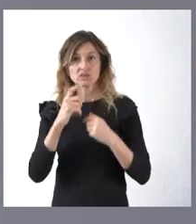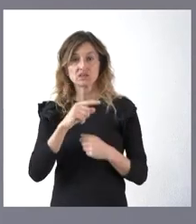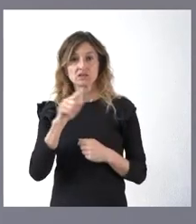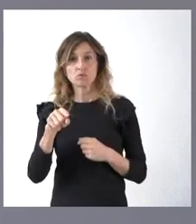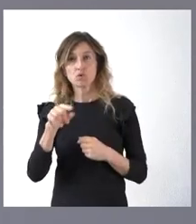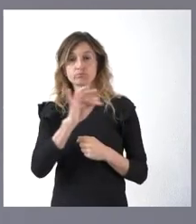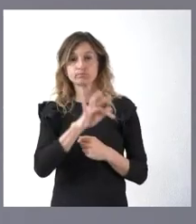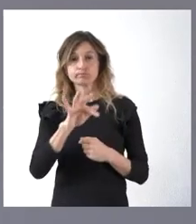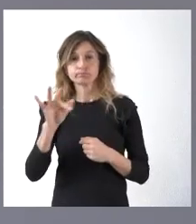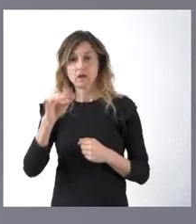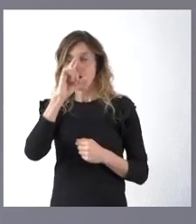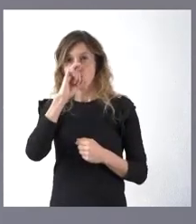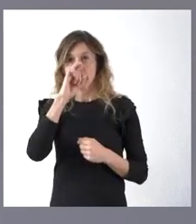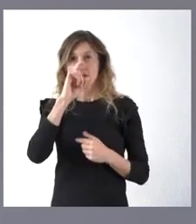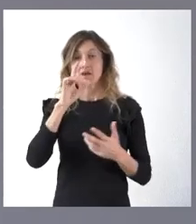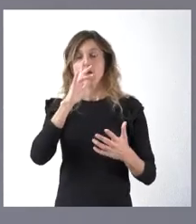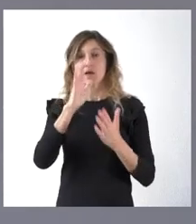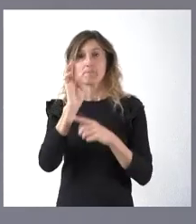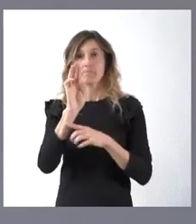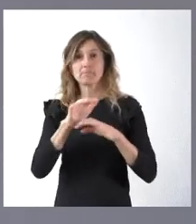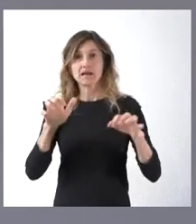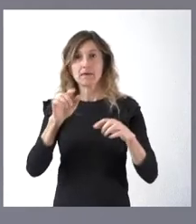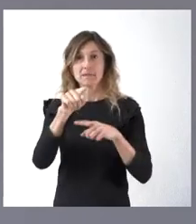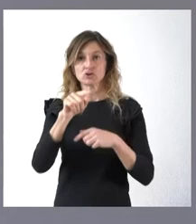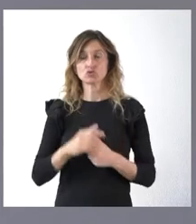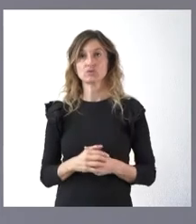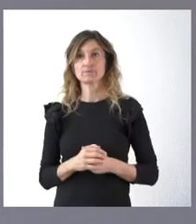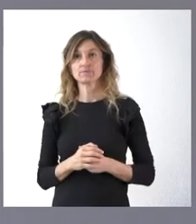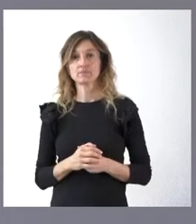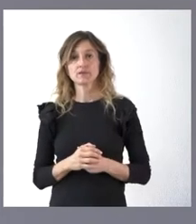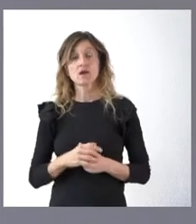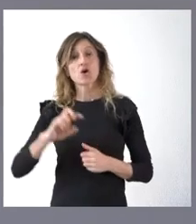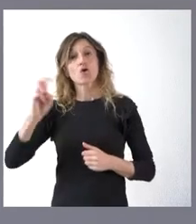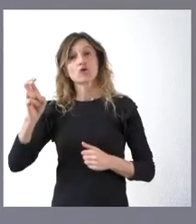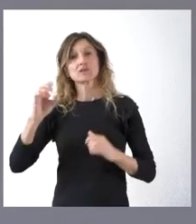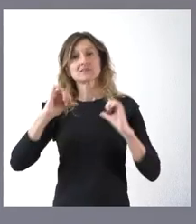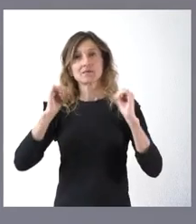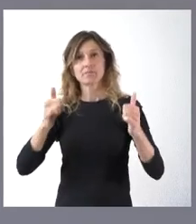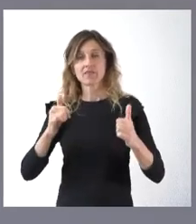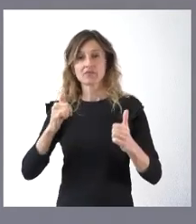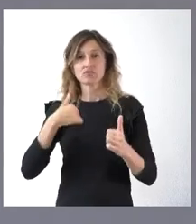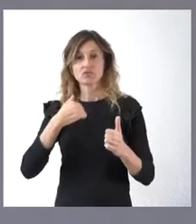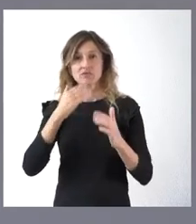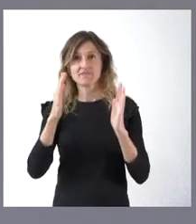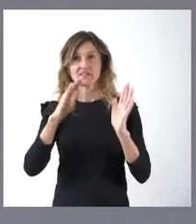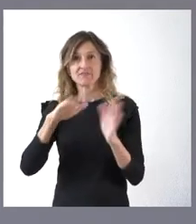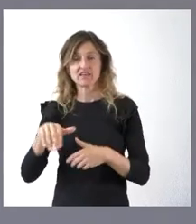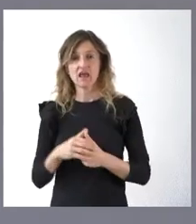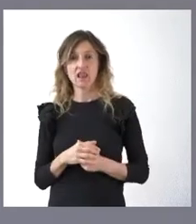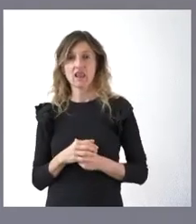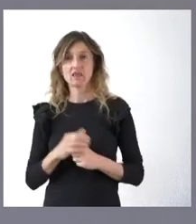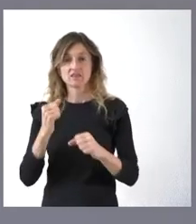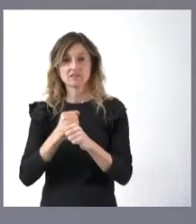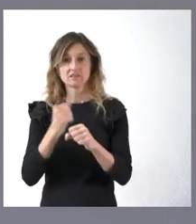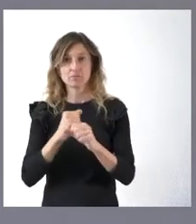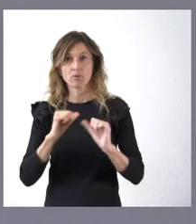económico y social lo recordarán ustedes y ahora está en el parlamento otras comunidades autónomas están empezando el proceso nosotros estamos en la fase final porque llevamos ya un tiempo por